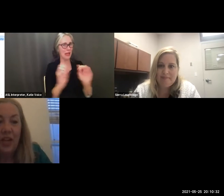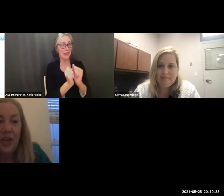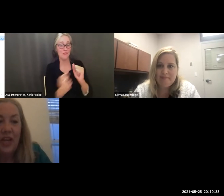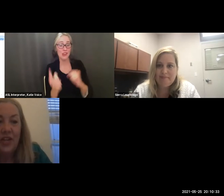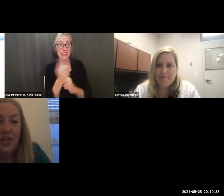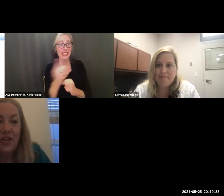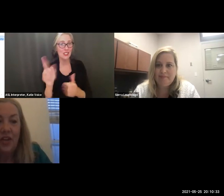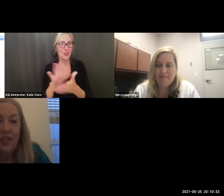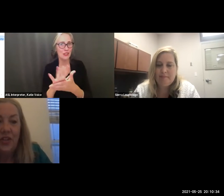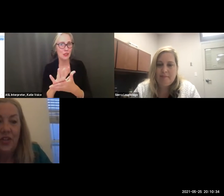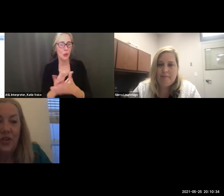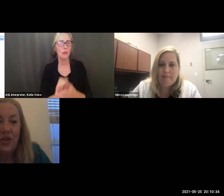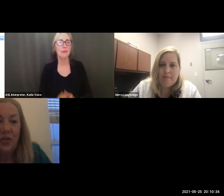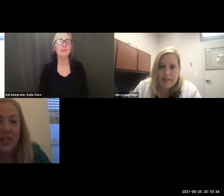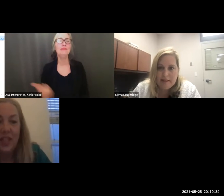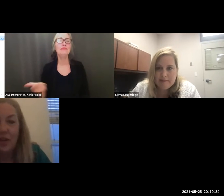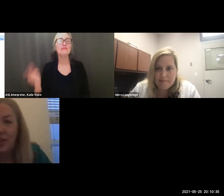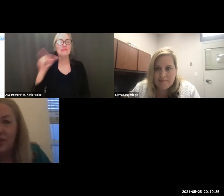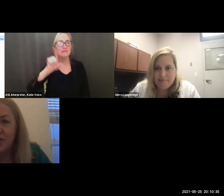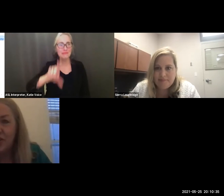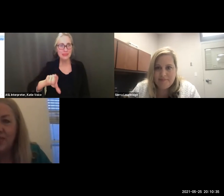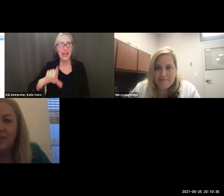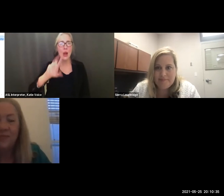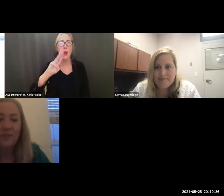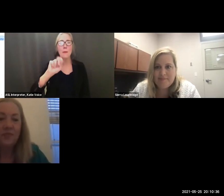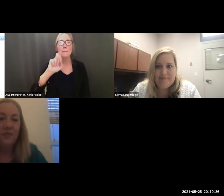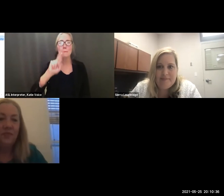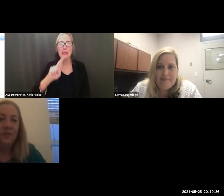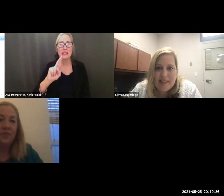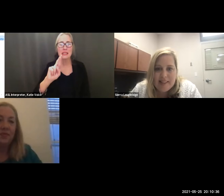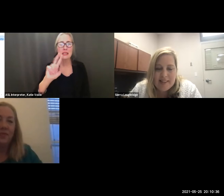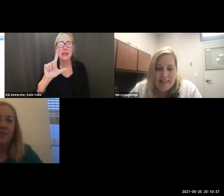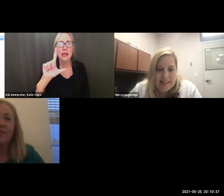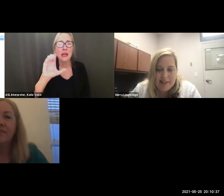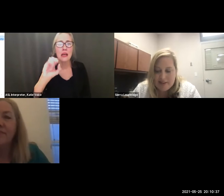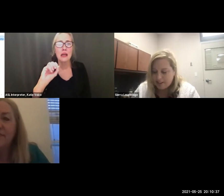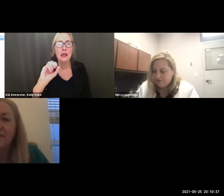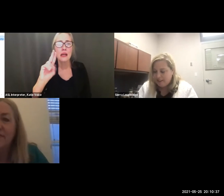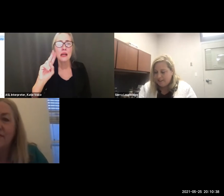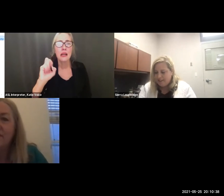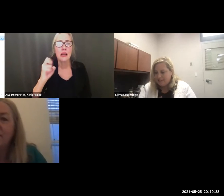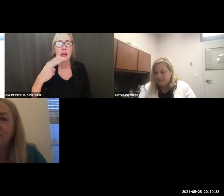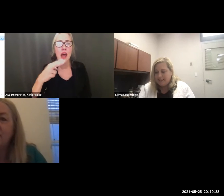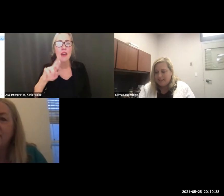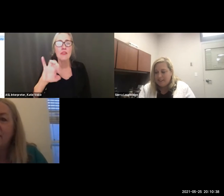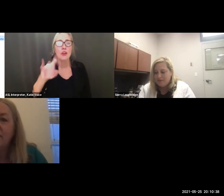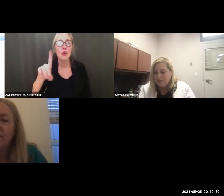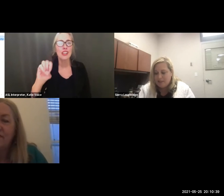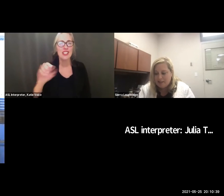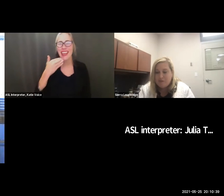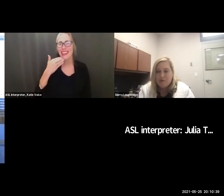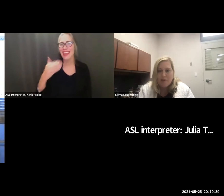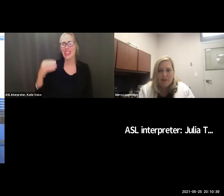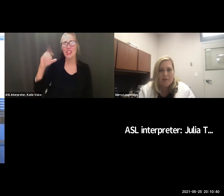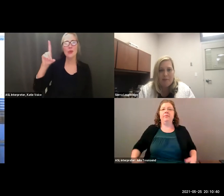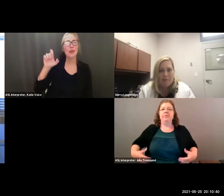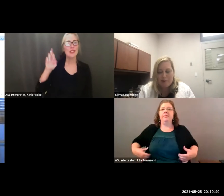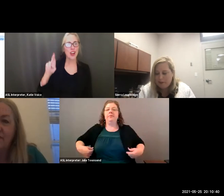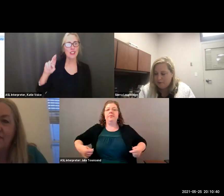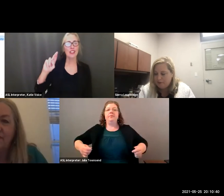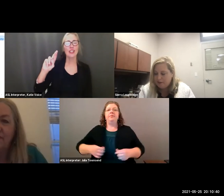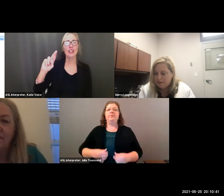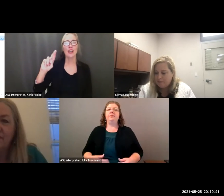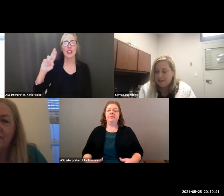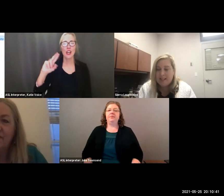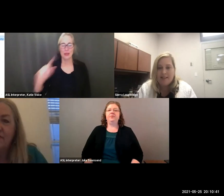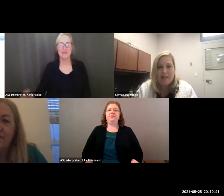estar preparados para el siguiente año escolar. Entonces, ahora le voy a pasar la presentación a la señora Lockridge. Gracias, señora Ann